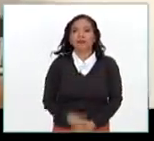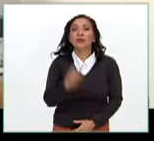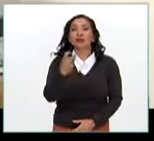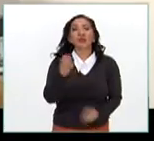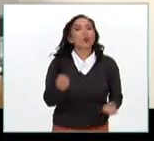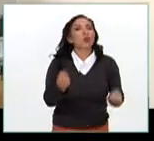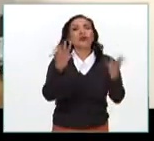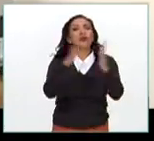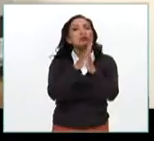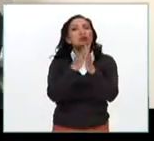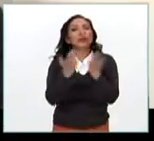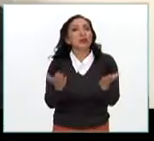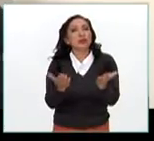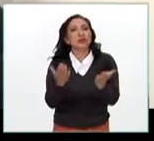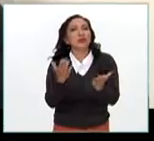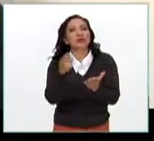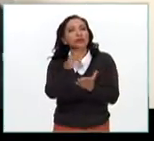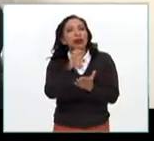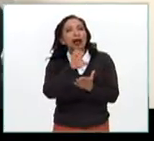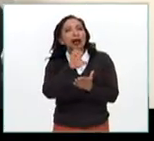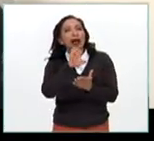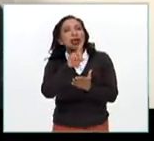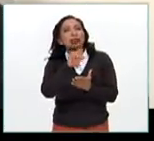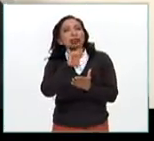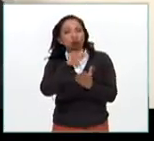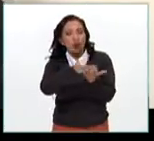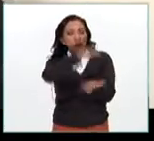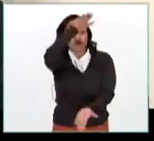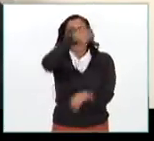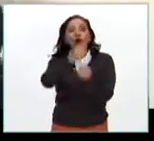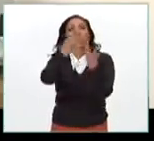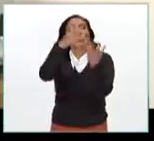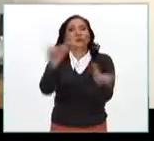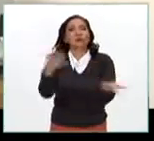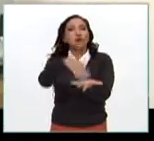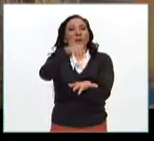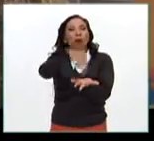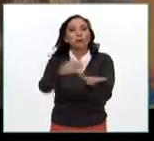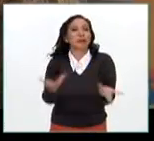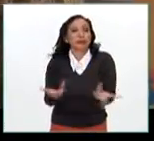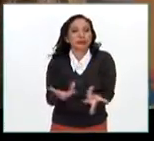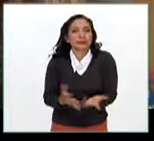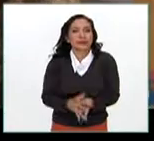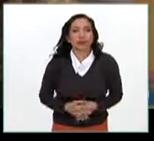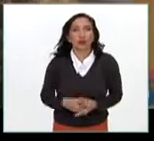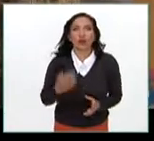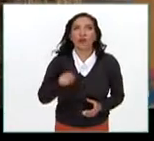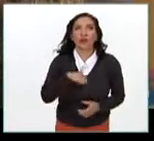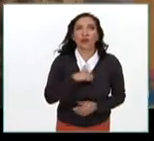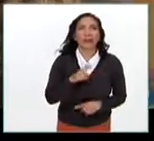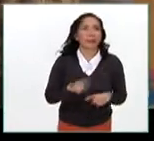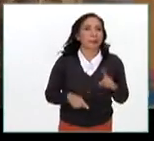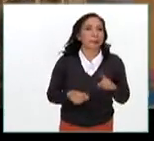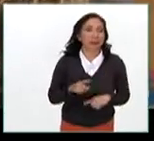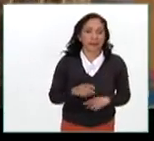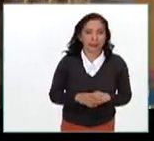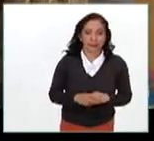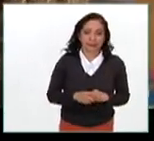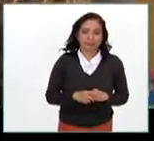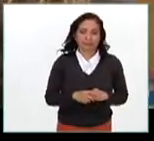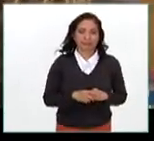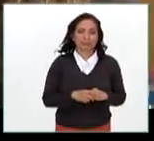exactamente. ¿Cuántos libros tienen edición? Ya sé que varían, pero un promedio. Dependiendo, bueno, nosotras